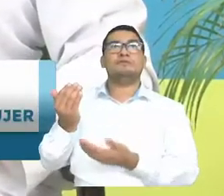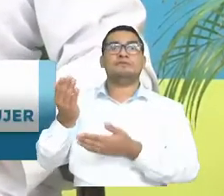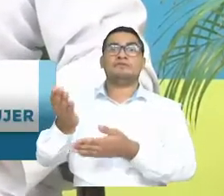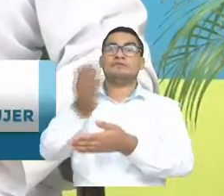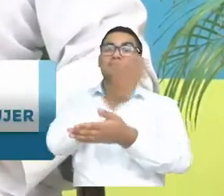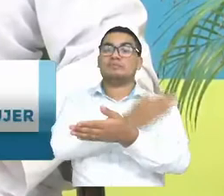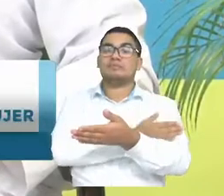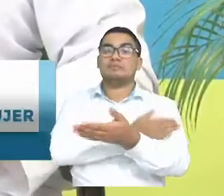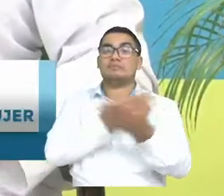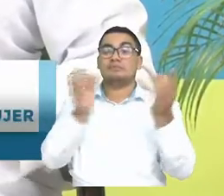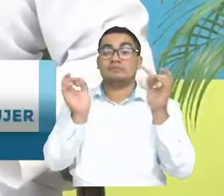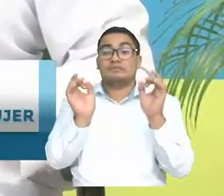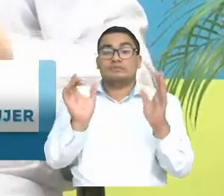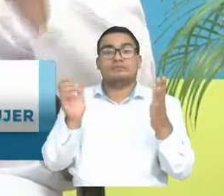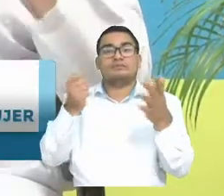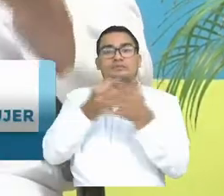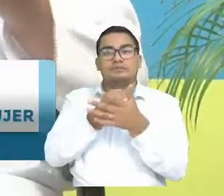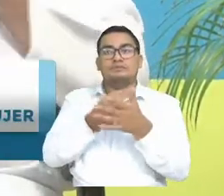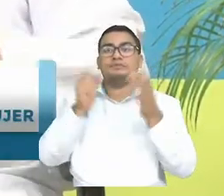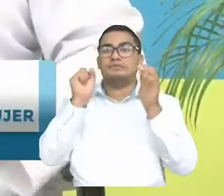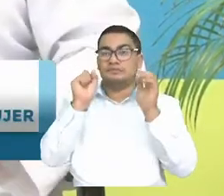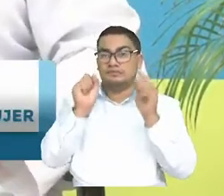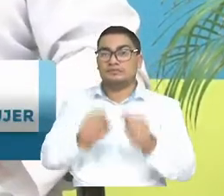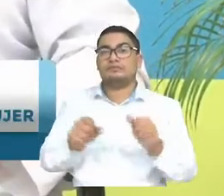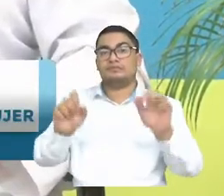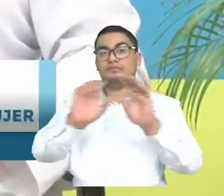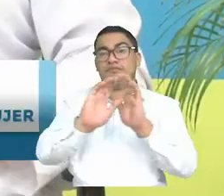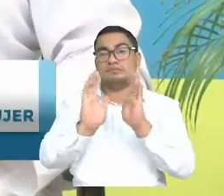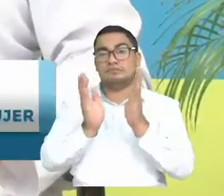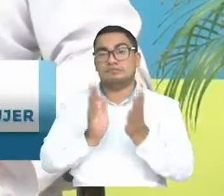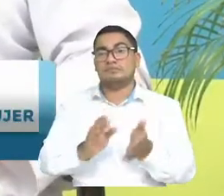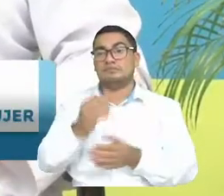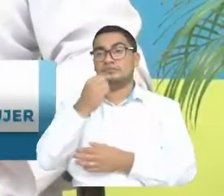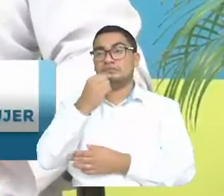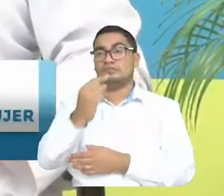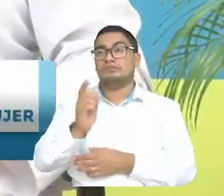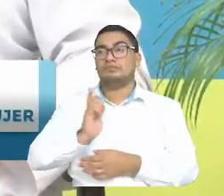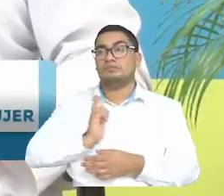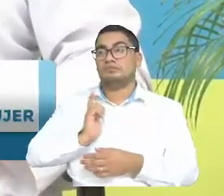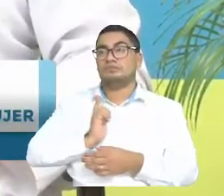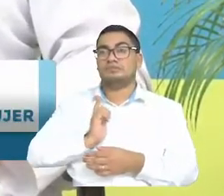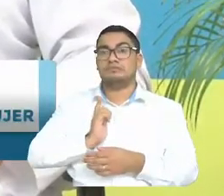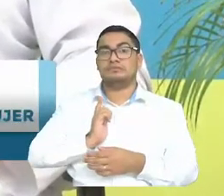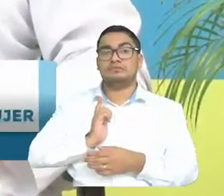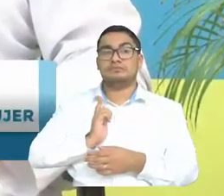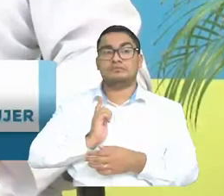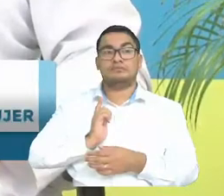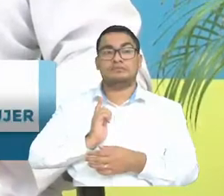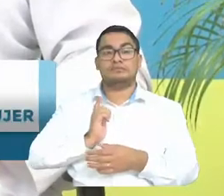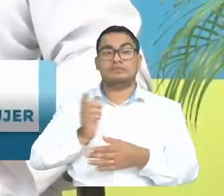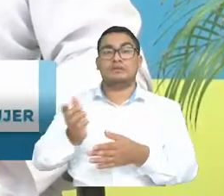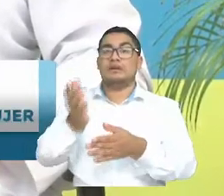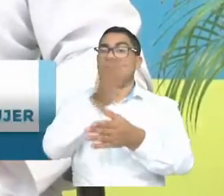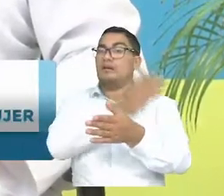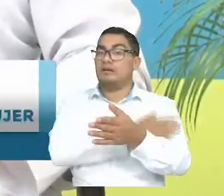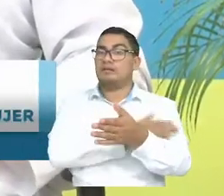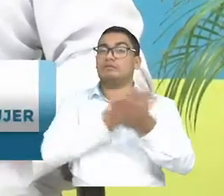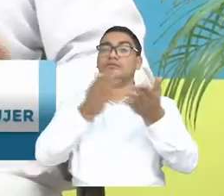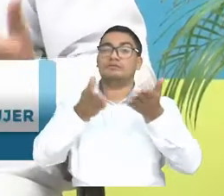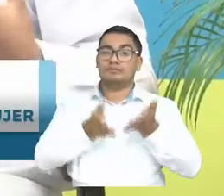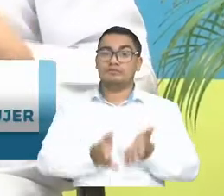Yeah. Un accidente puede conllevar a una mujer a tener un parto prematuro, ¿verdad? Parto